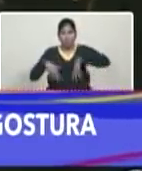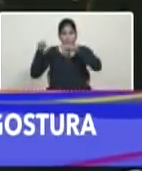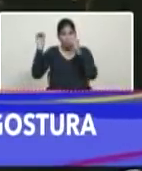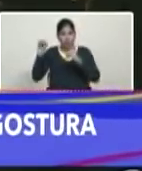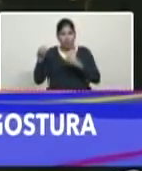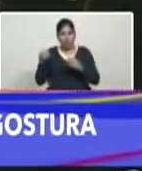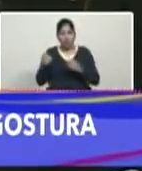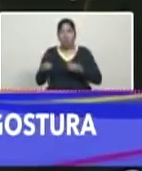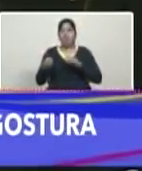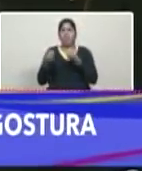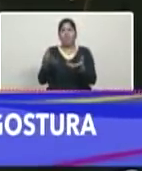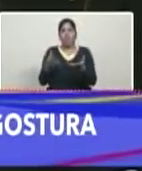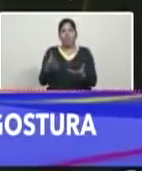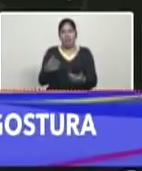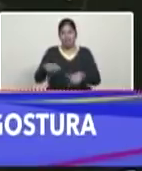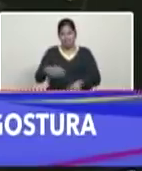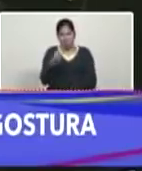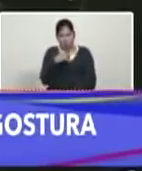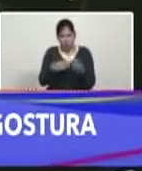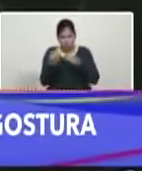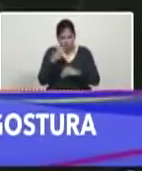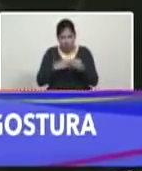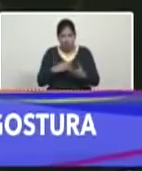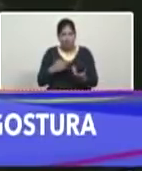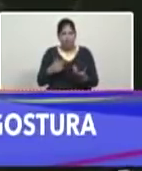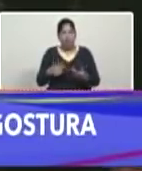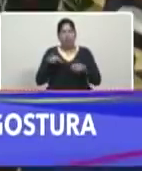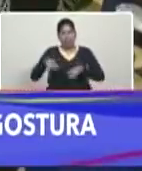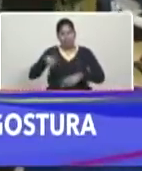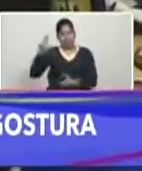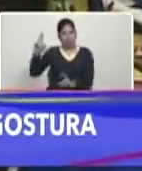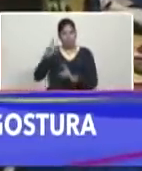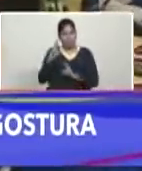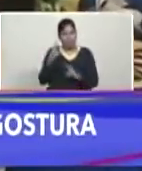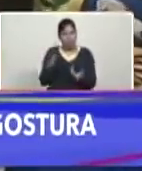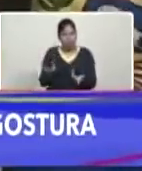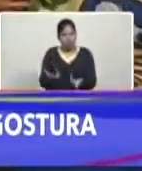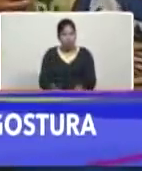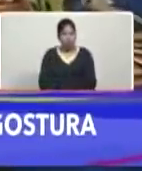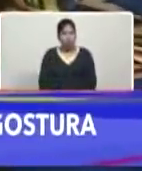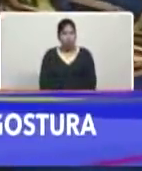podrida. Venezuela tiene dignidad. A Venezuela se respeta.